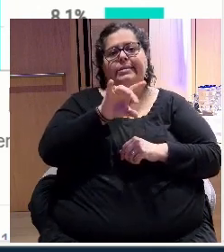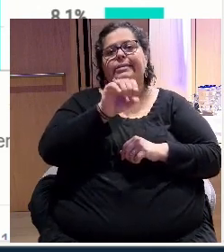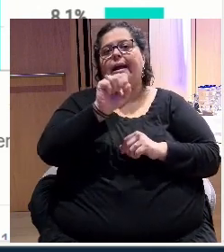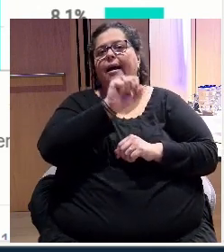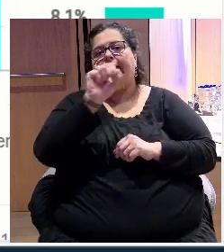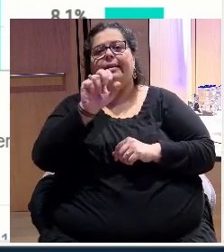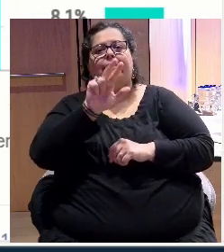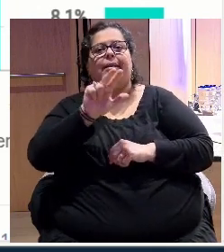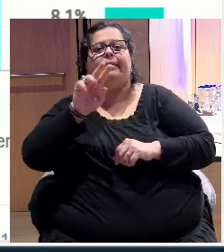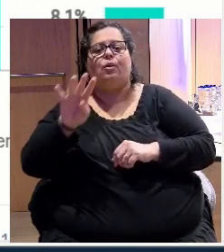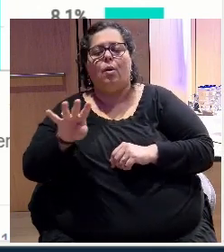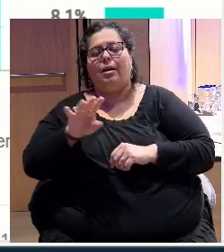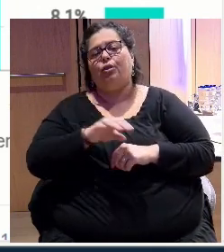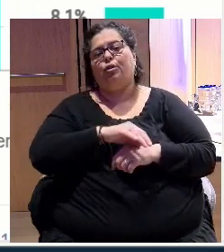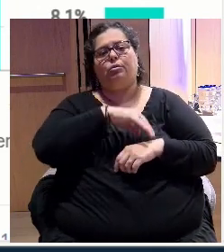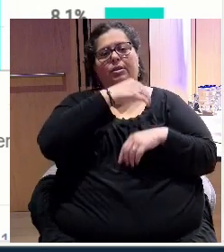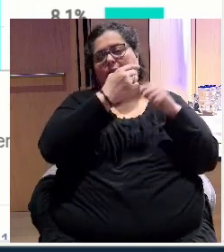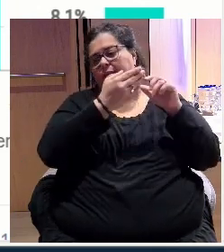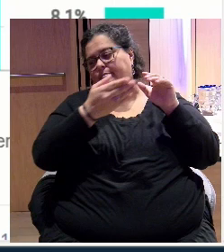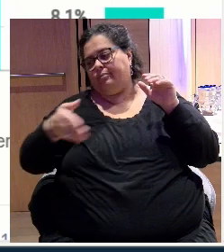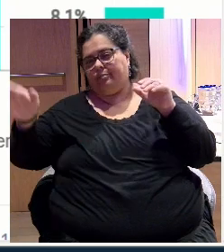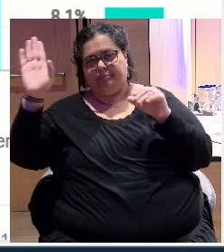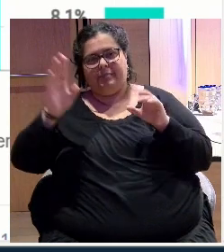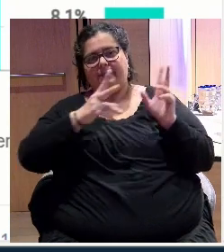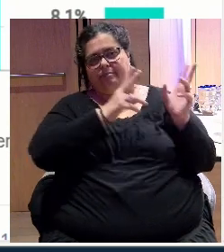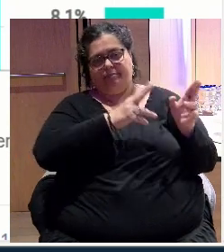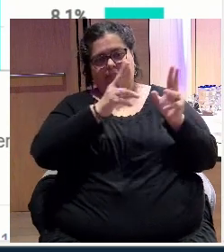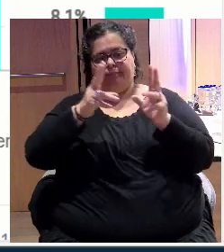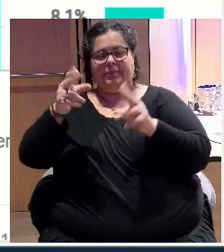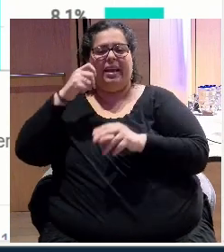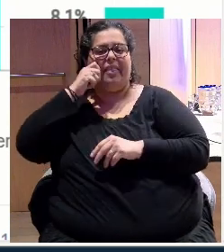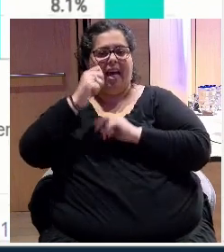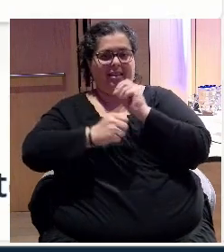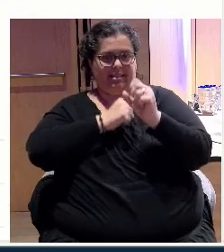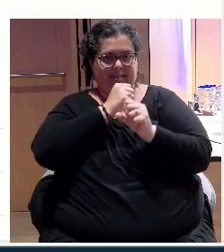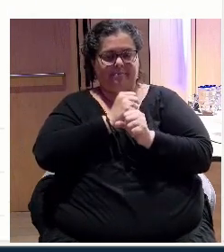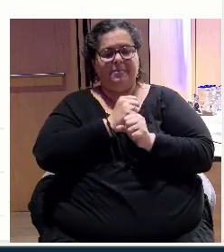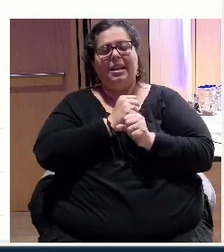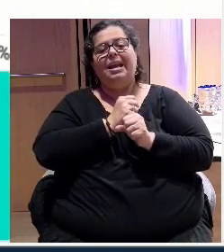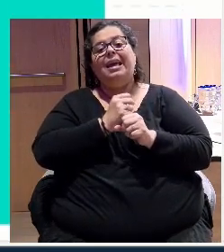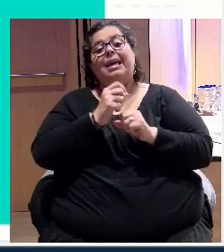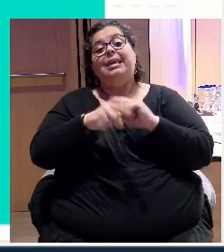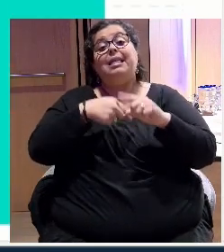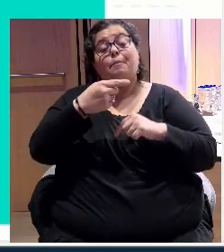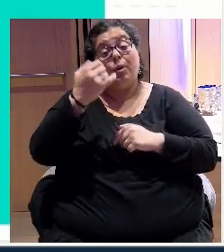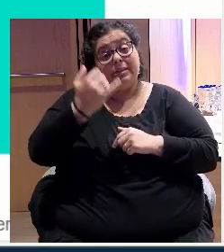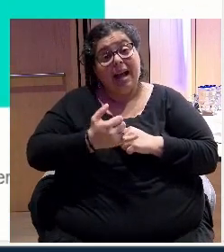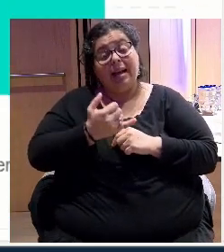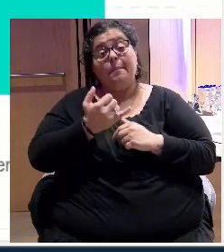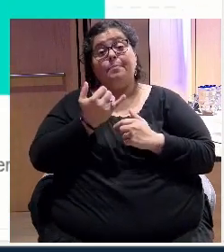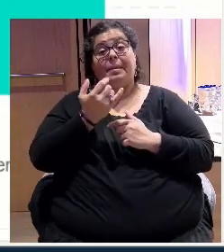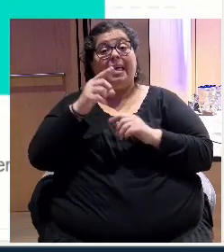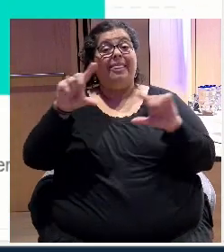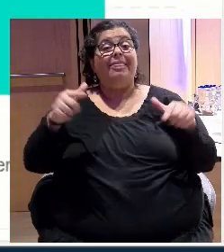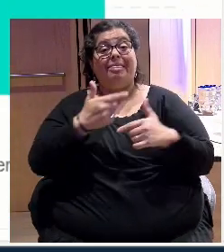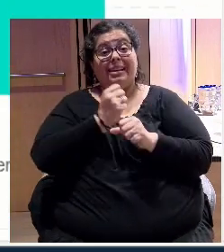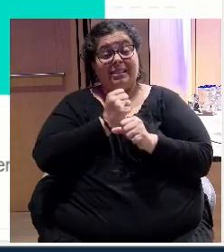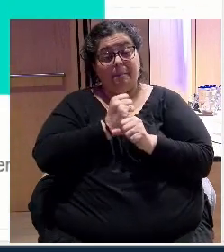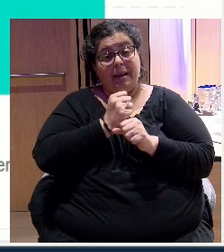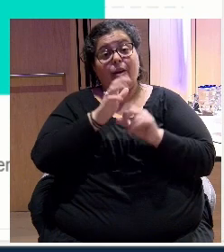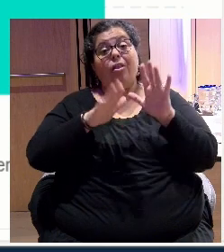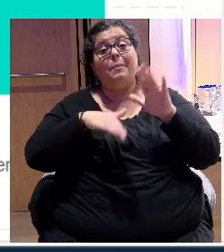35 a 64 o más de 65. Luego tenemos la tasa de desempleo según sexo